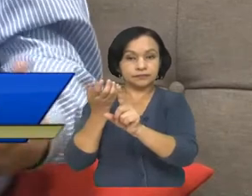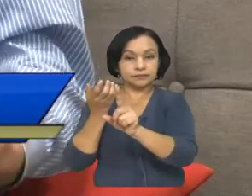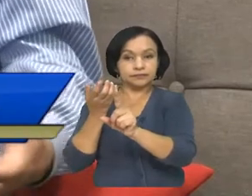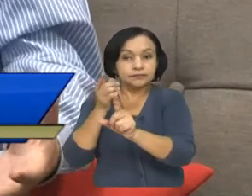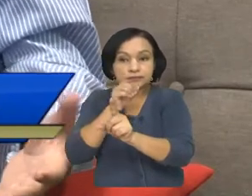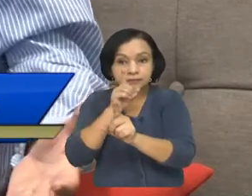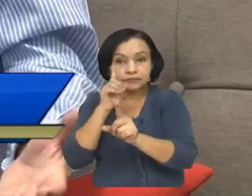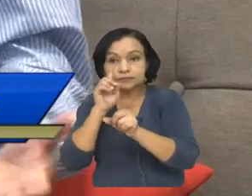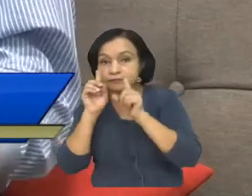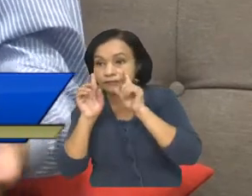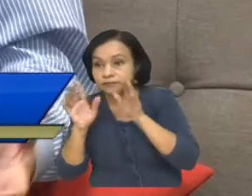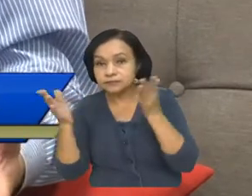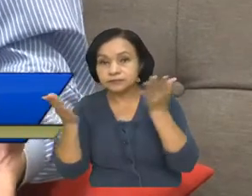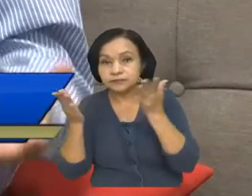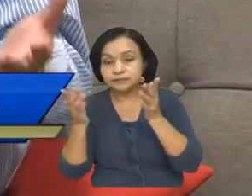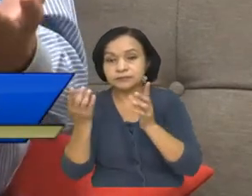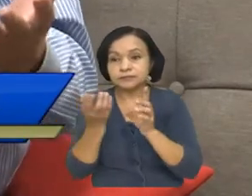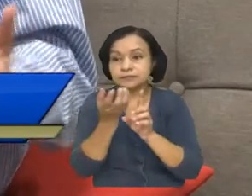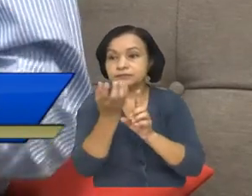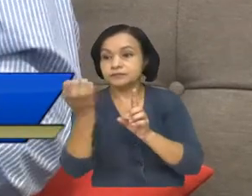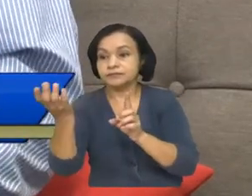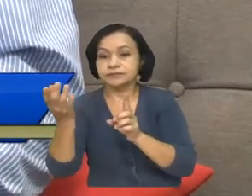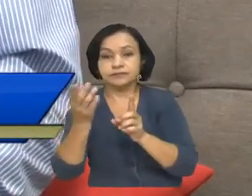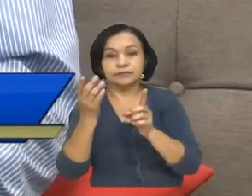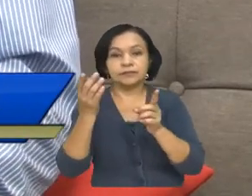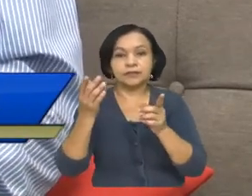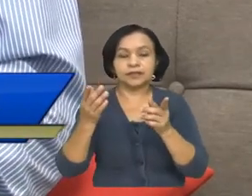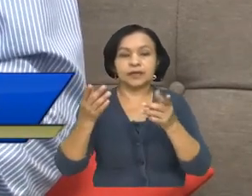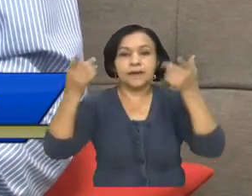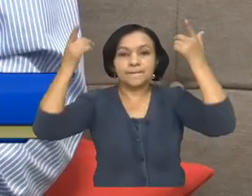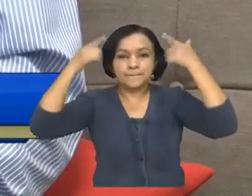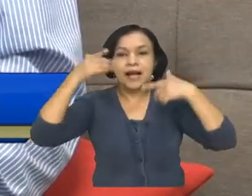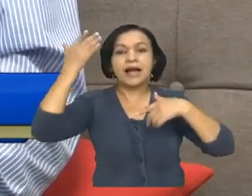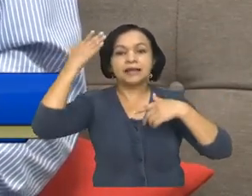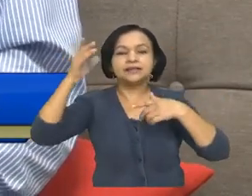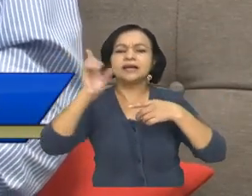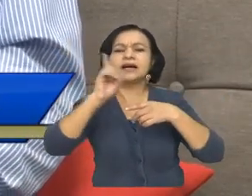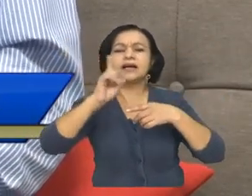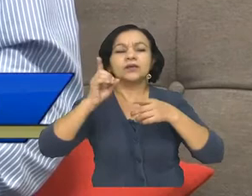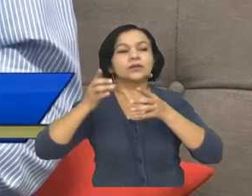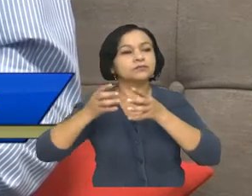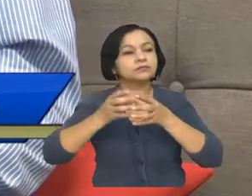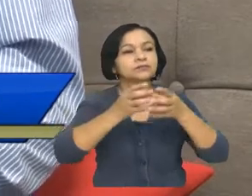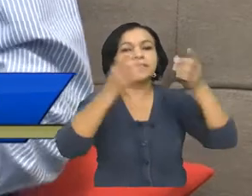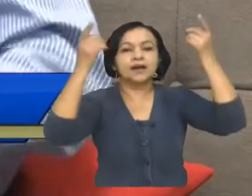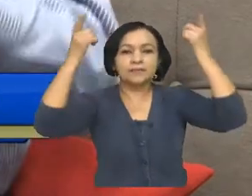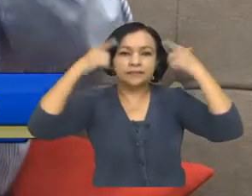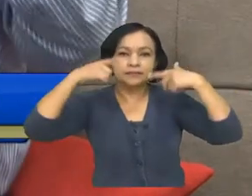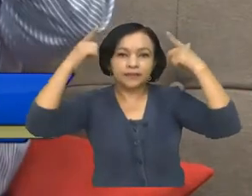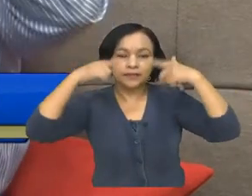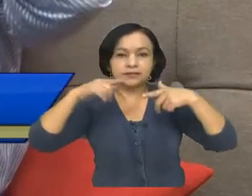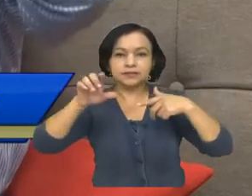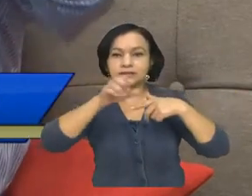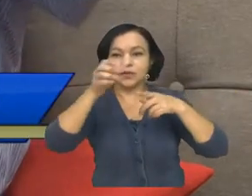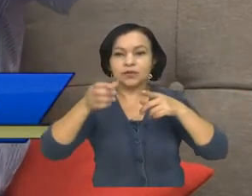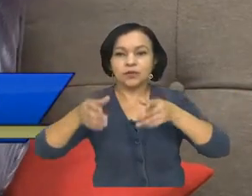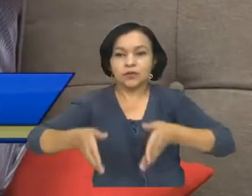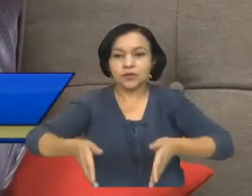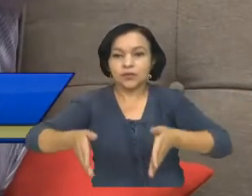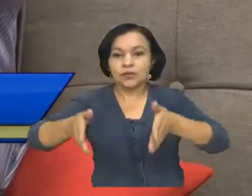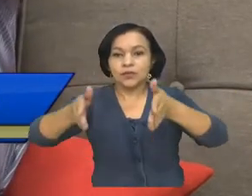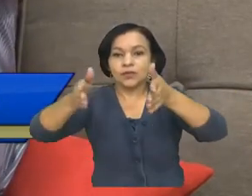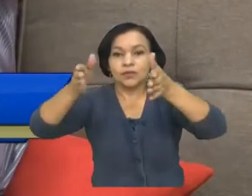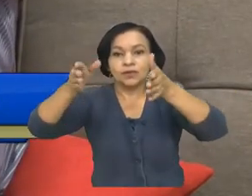irnos a algún lado, porque sabíamos ya en ese momento que el destino era Masaya. Entonces muchos salimos a la carretera, otros